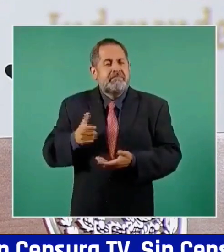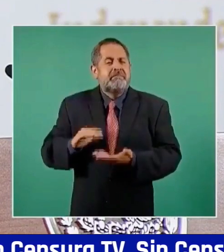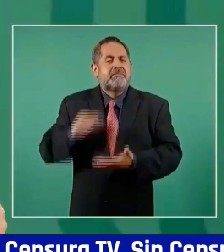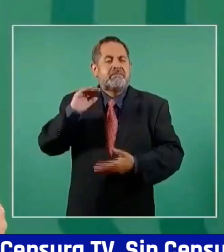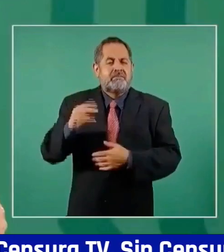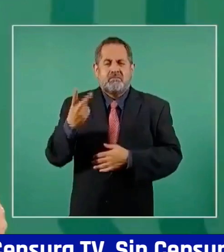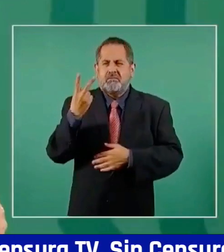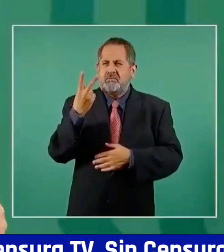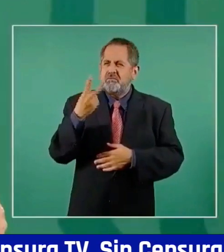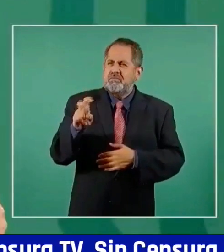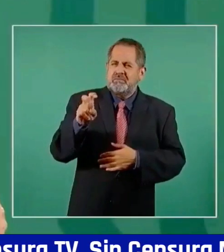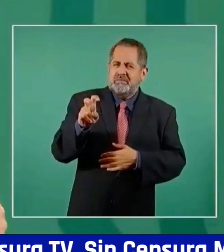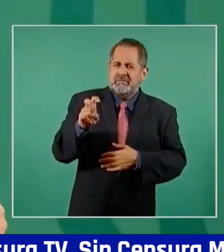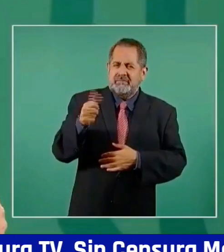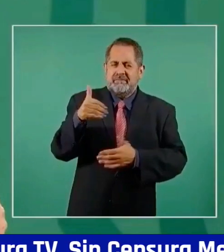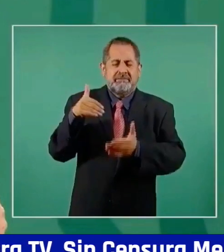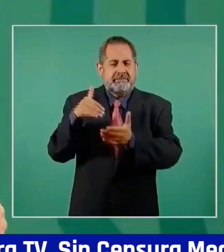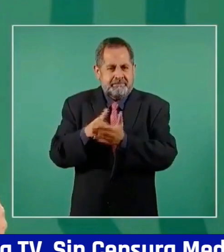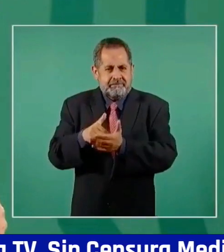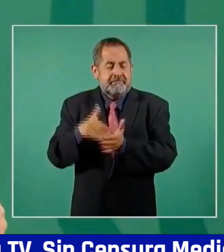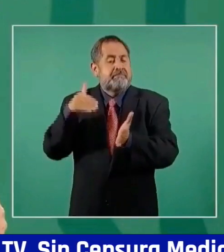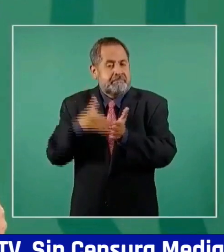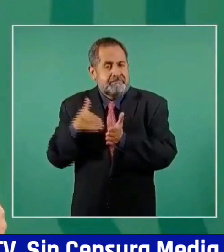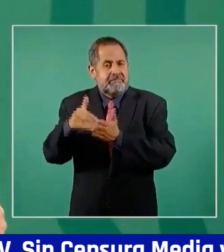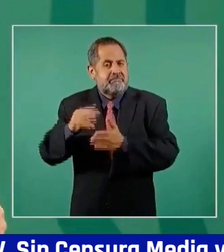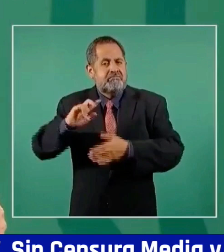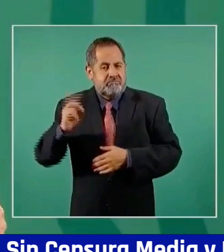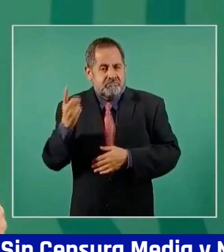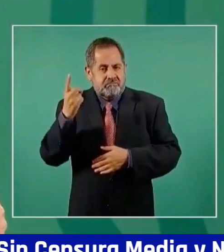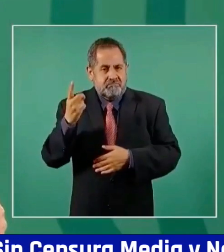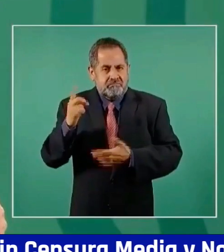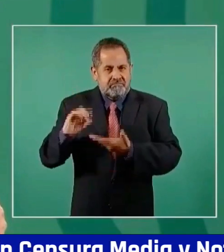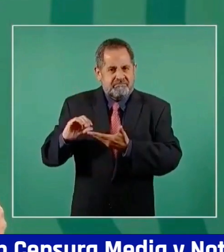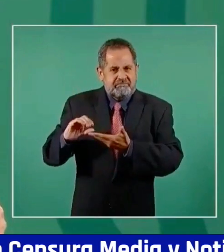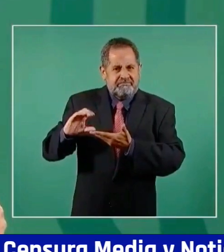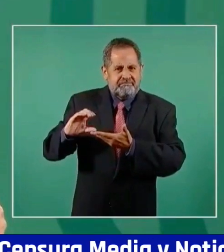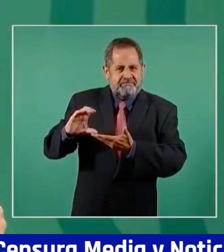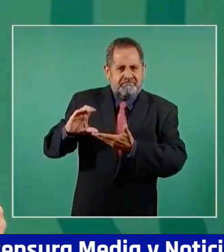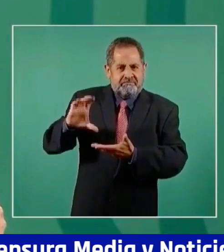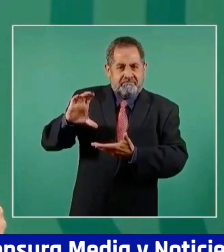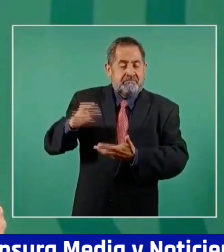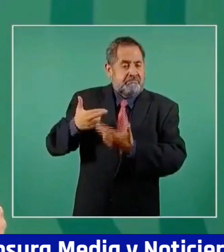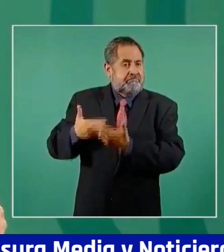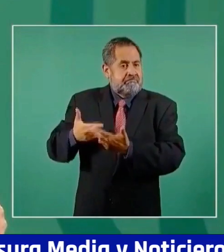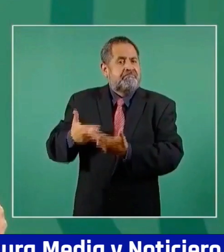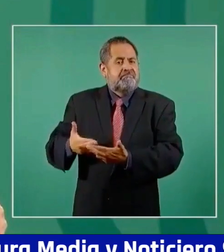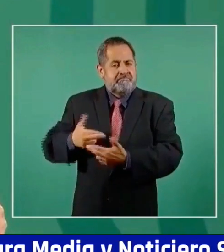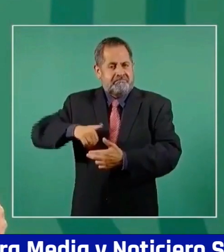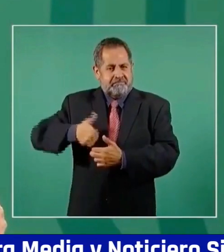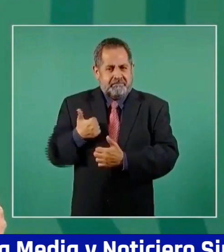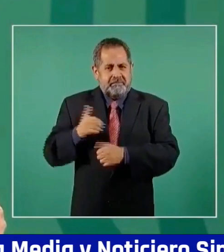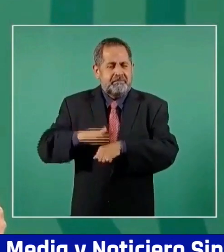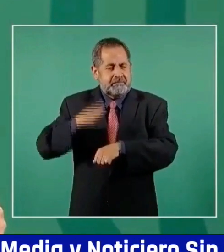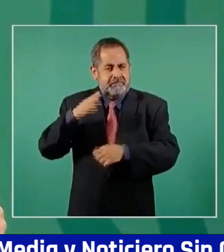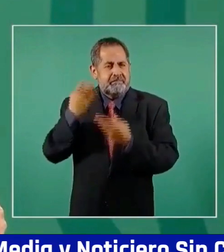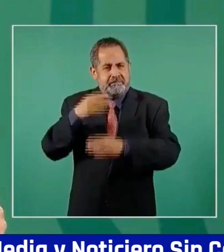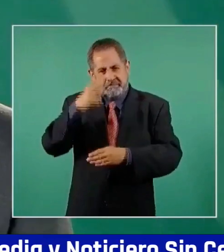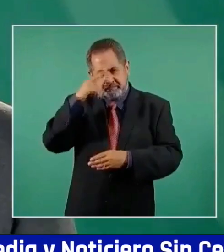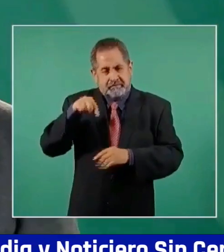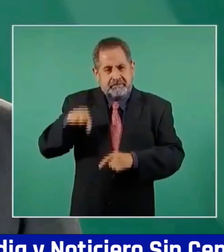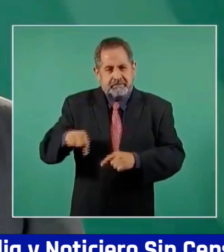son 206,000 millones de dólares, que han crecido las reservas del Banco de